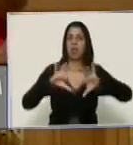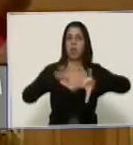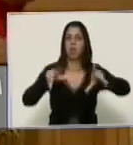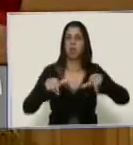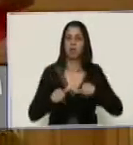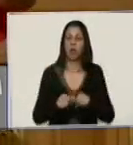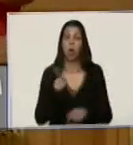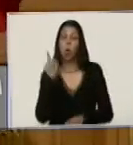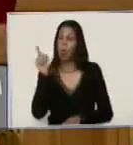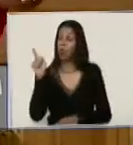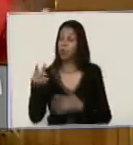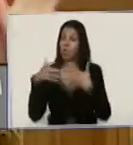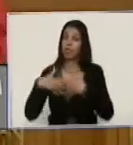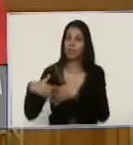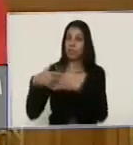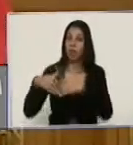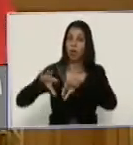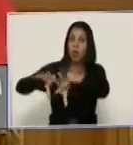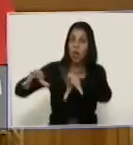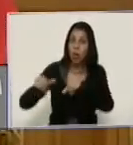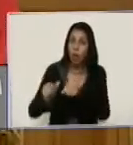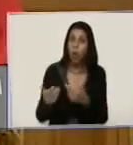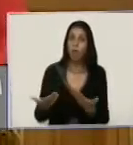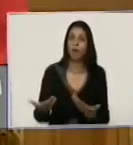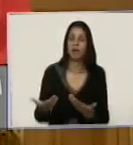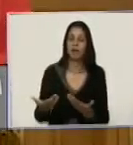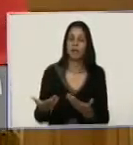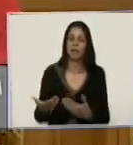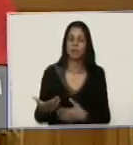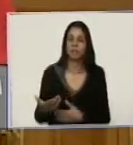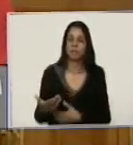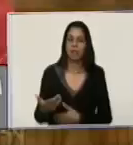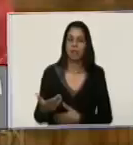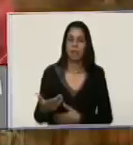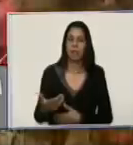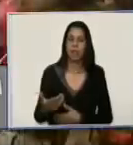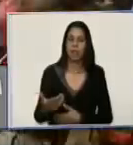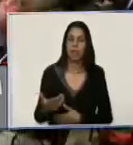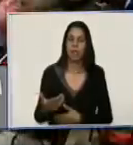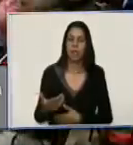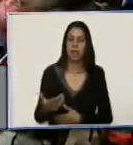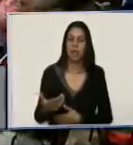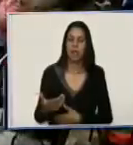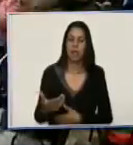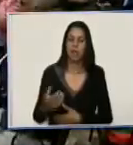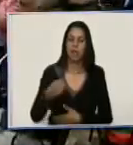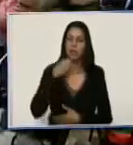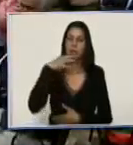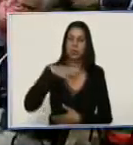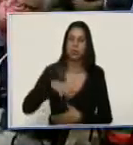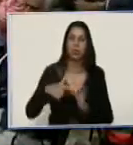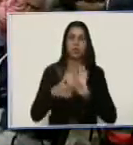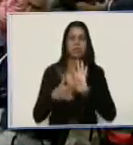hechos ilícitos están ellos, que son unos ladrones, ¿ah? Y eso es incuestionable históricamente.